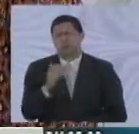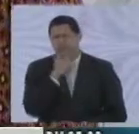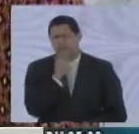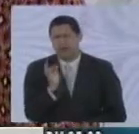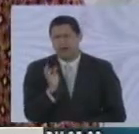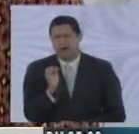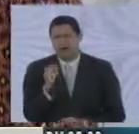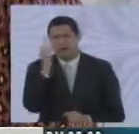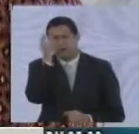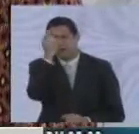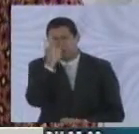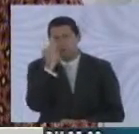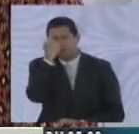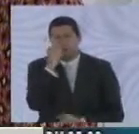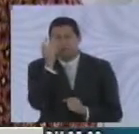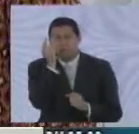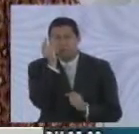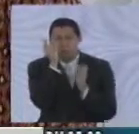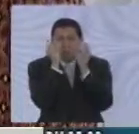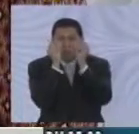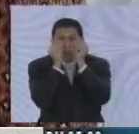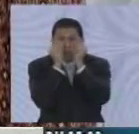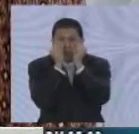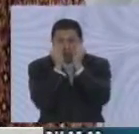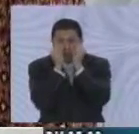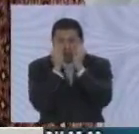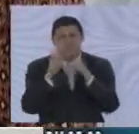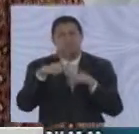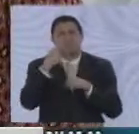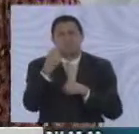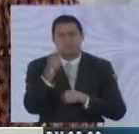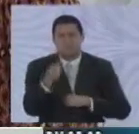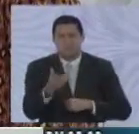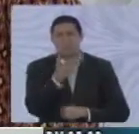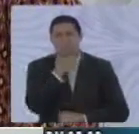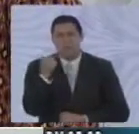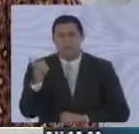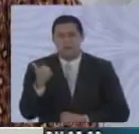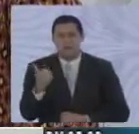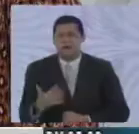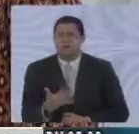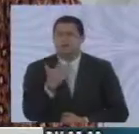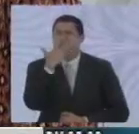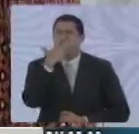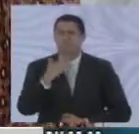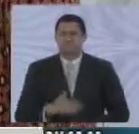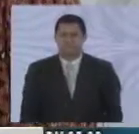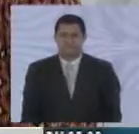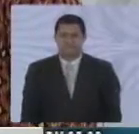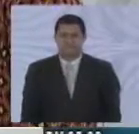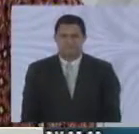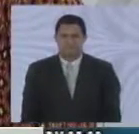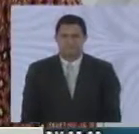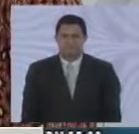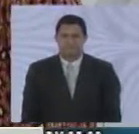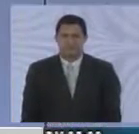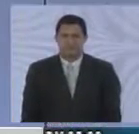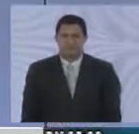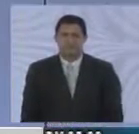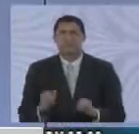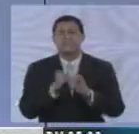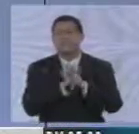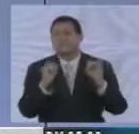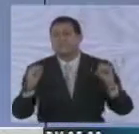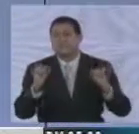estamos es disminuyendo el volumen, y al disminuir el volumen, pues inmediatamente mejora el flujo aéreo a través de la nariz. Bien, ya